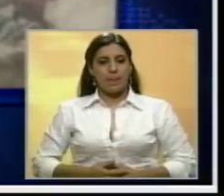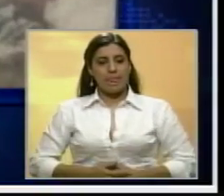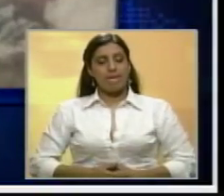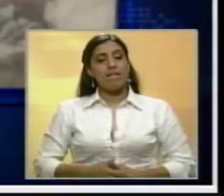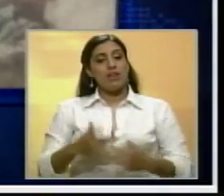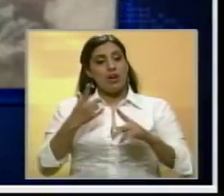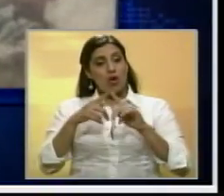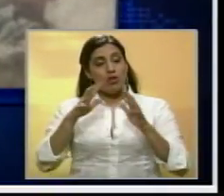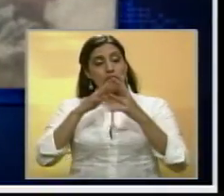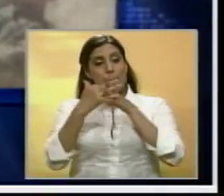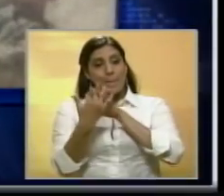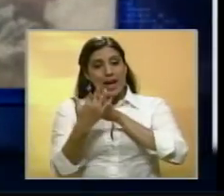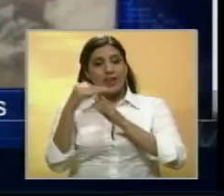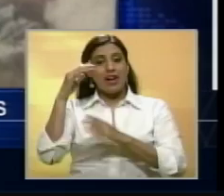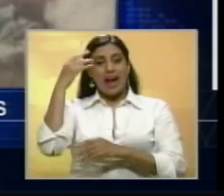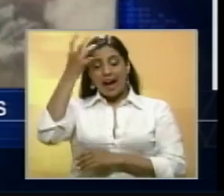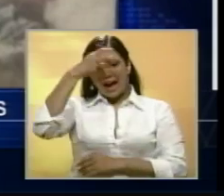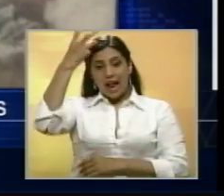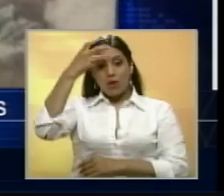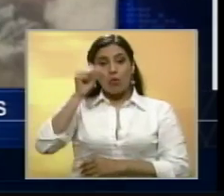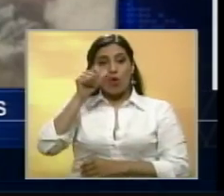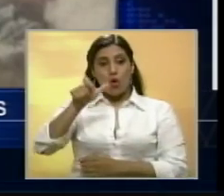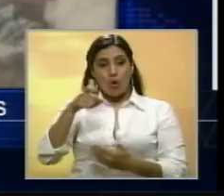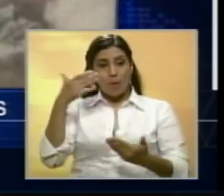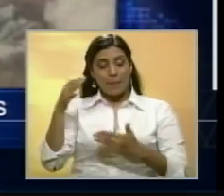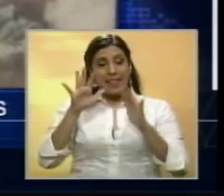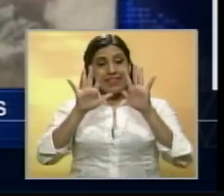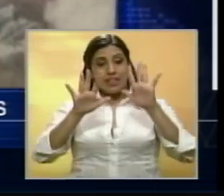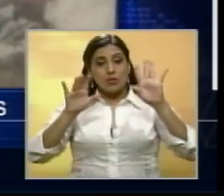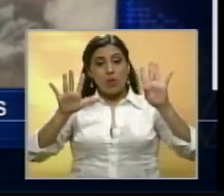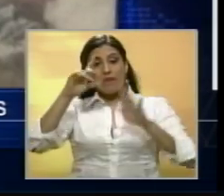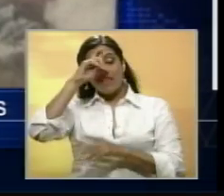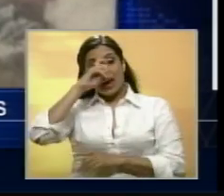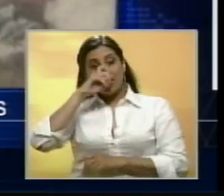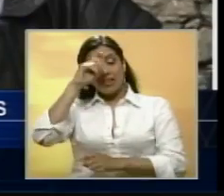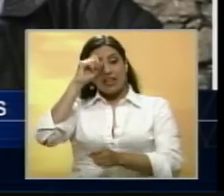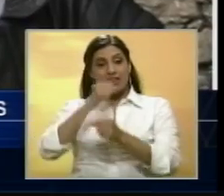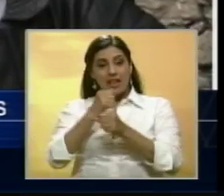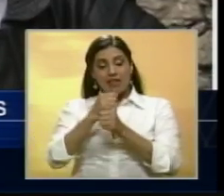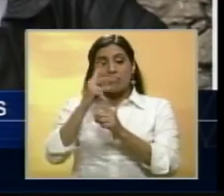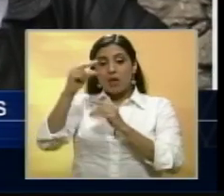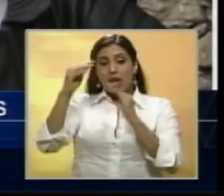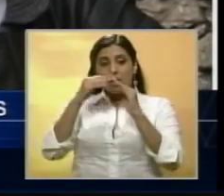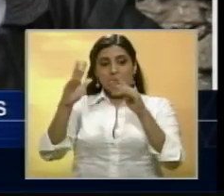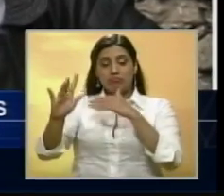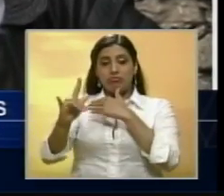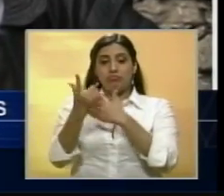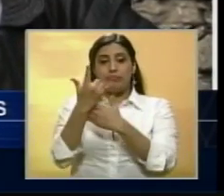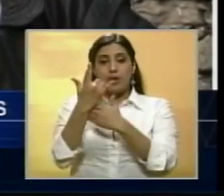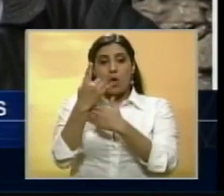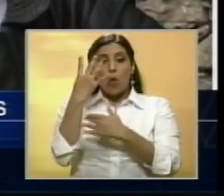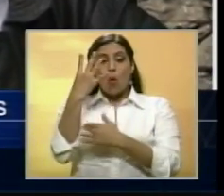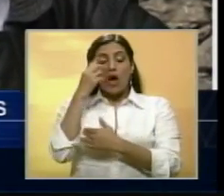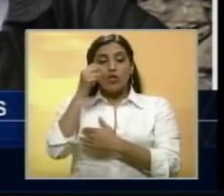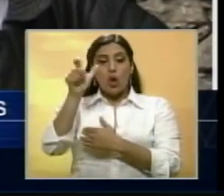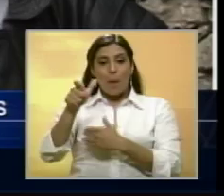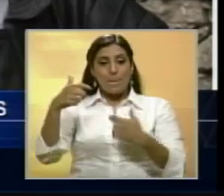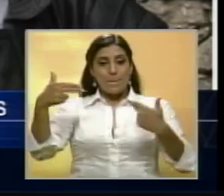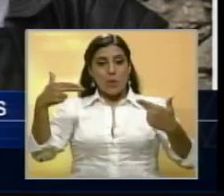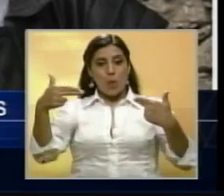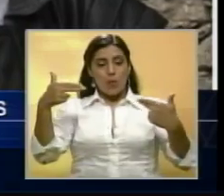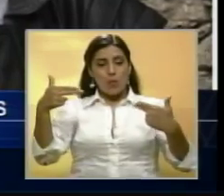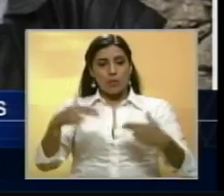barrio Lonoto de Caricuao, Joneiker José Jiménez, de 19 años, se trasladaba a su casa cuando fue interceptado por 4 hombres armados